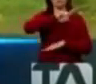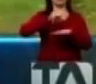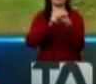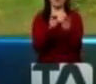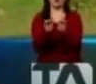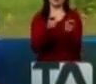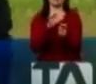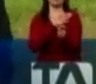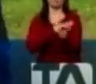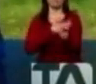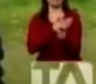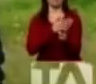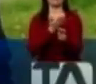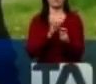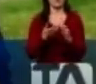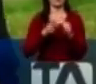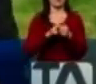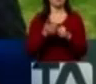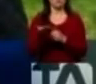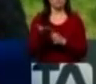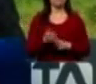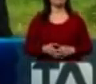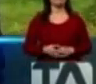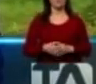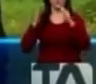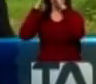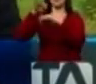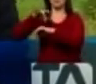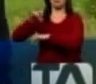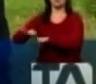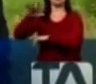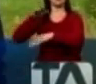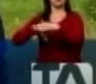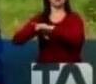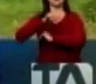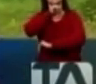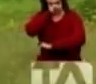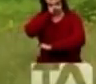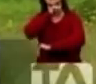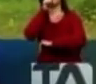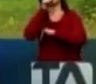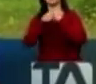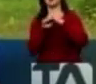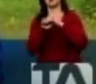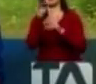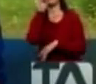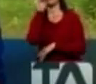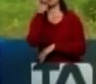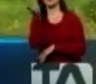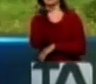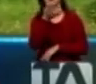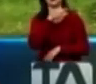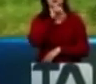también venga a hacer un operativo por el problema que se registra de esta casa abandonada, donde dicen se ha hecho guarida de delincuentes y consumidores